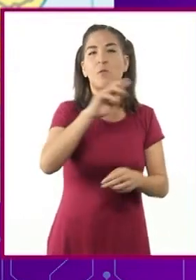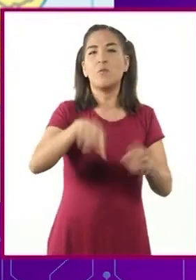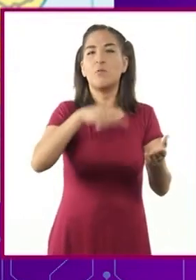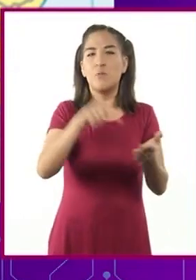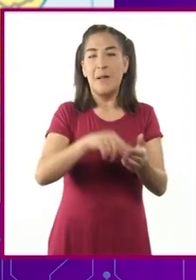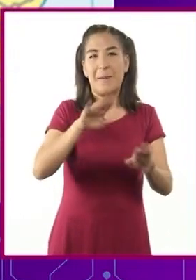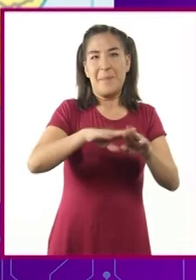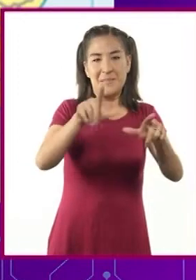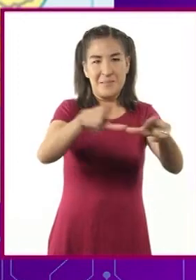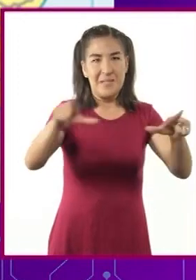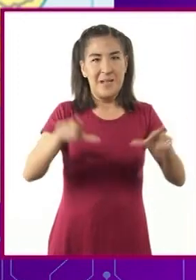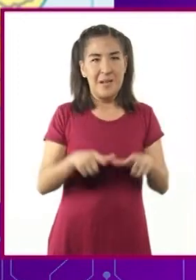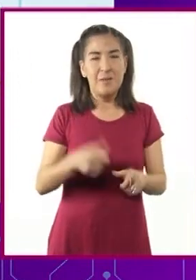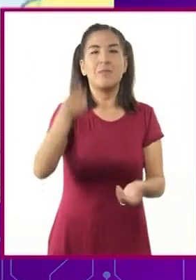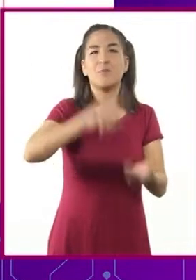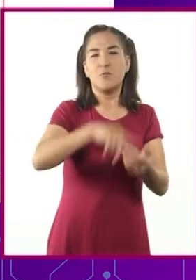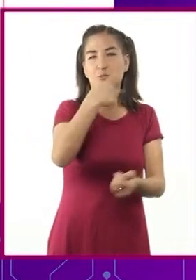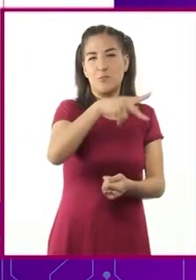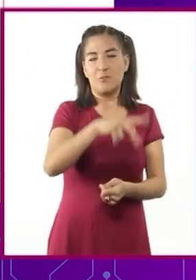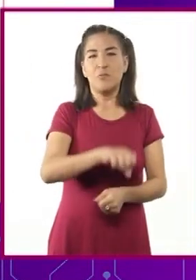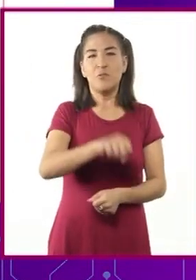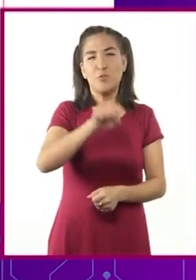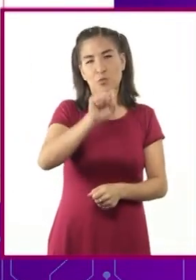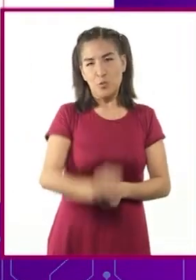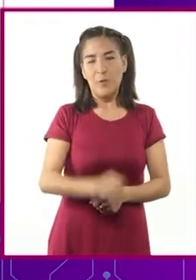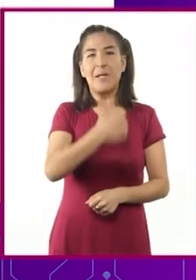Grandes Lagos y el sureste de Canadá.